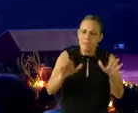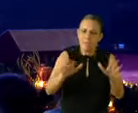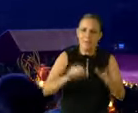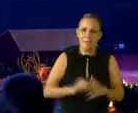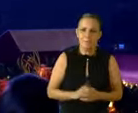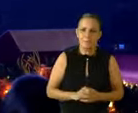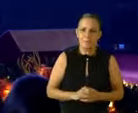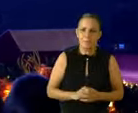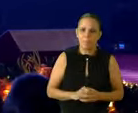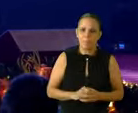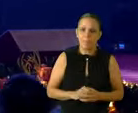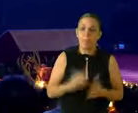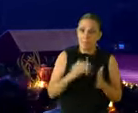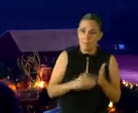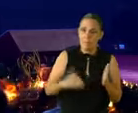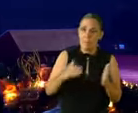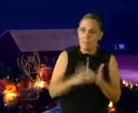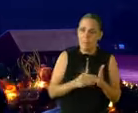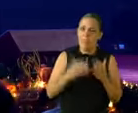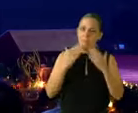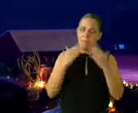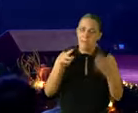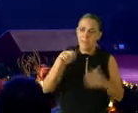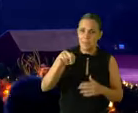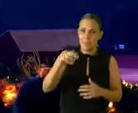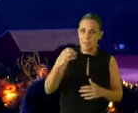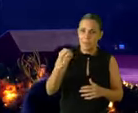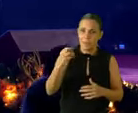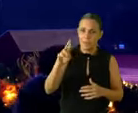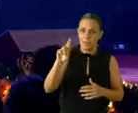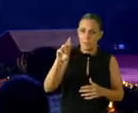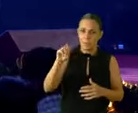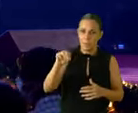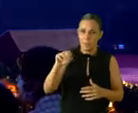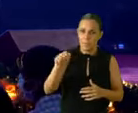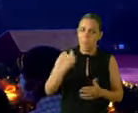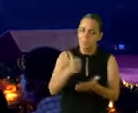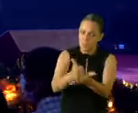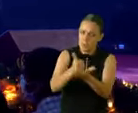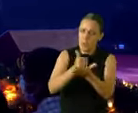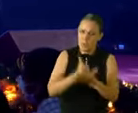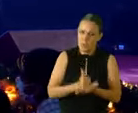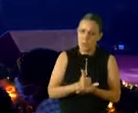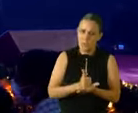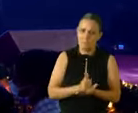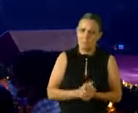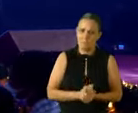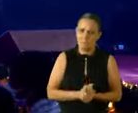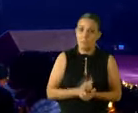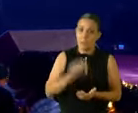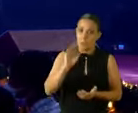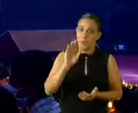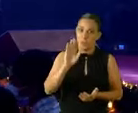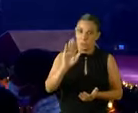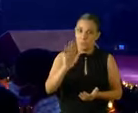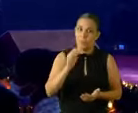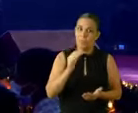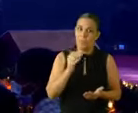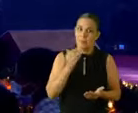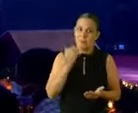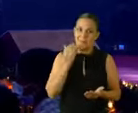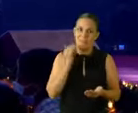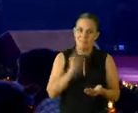Y también gracias a Norma, ¿verdad?, que nos ayuda y nos da la mano ahí. Esa es tu esposa. Esa es mi esposa. Ya, sí.